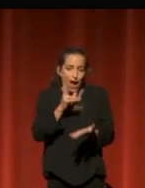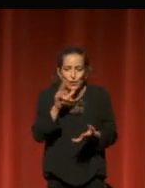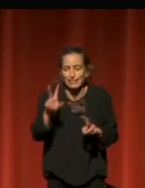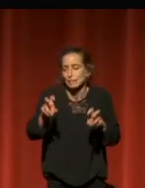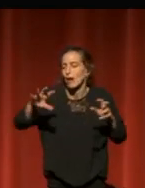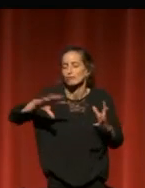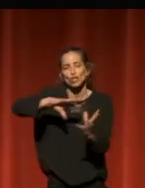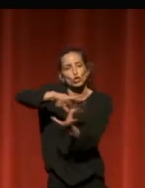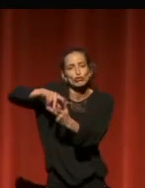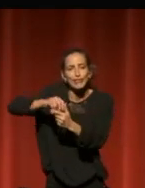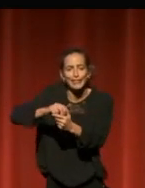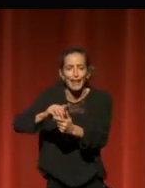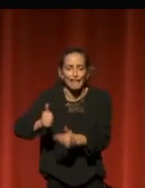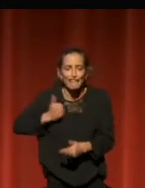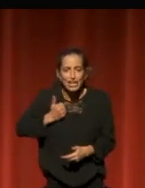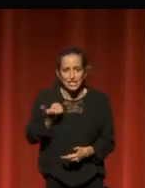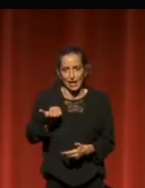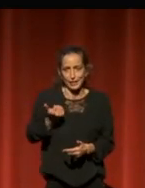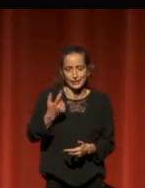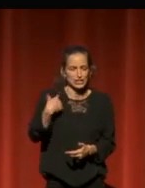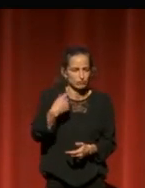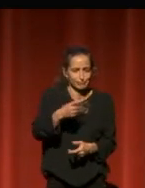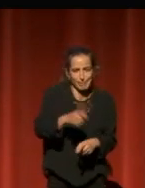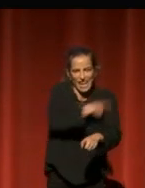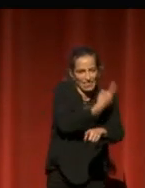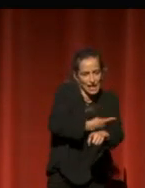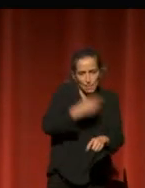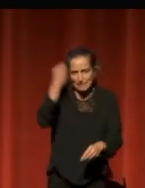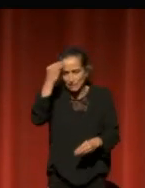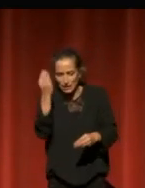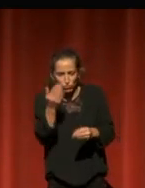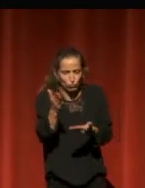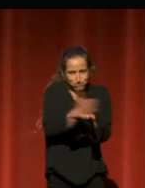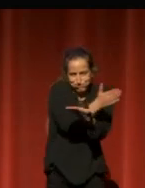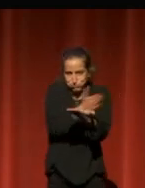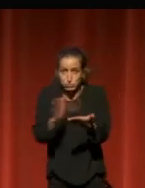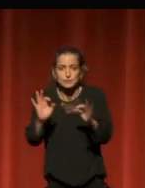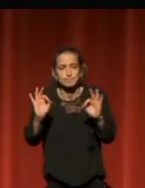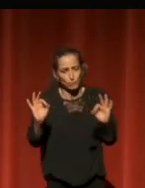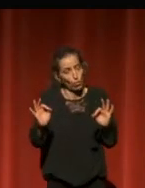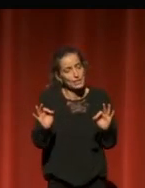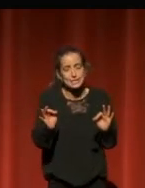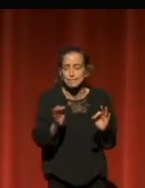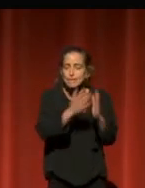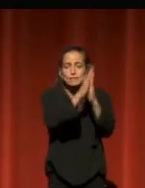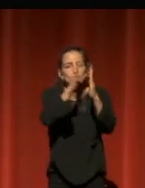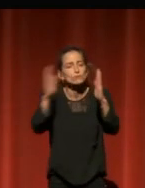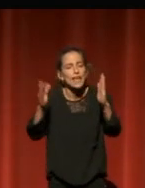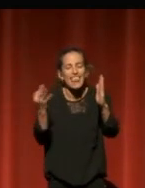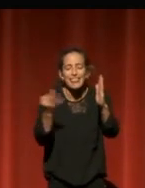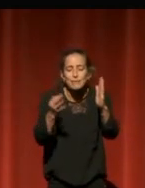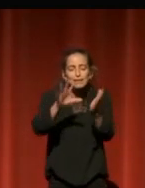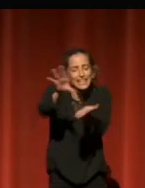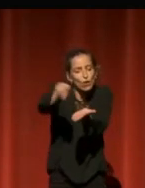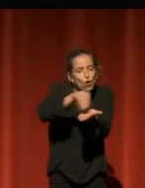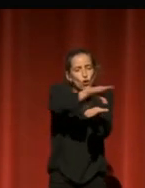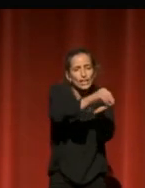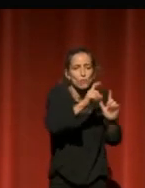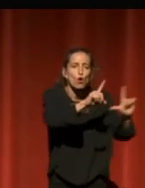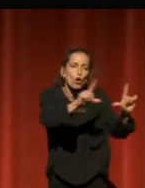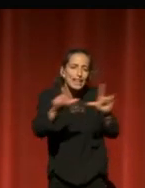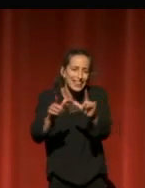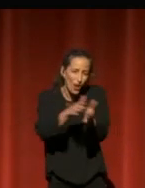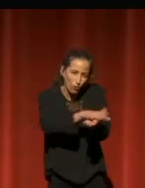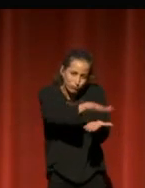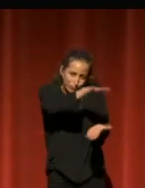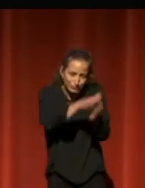la polarización, y las bibliotecas han de garantizar esa colección diversa, garantizar la